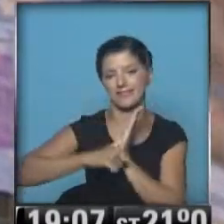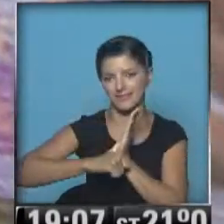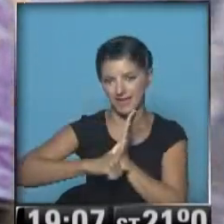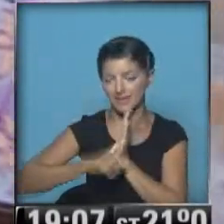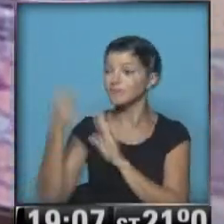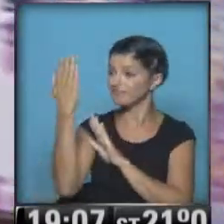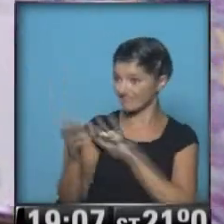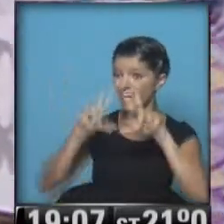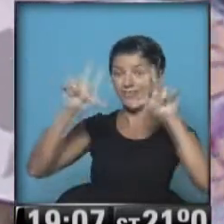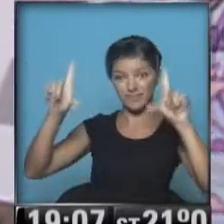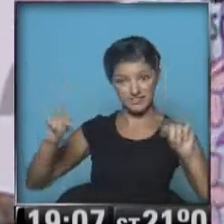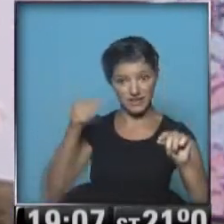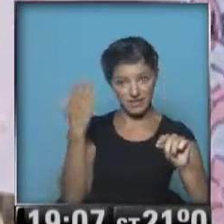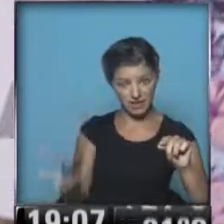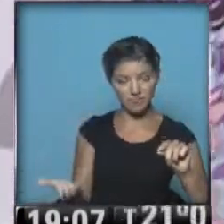Este billete recorre